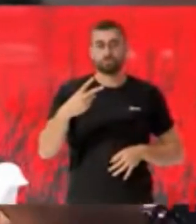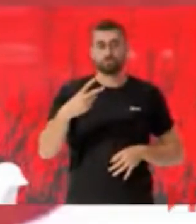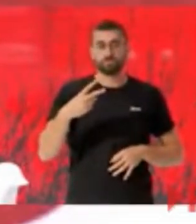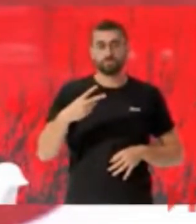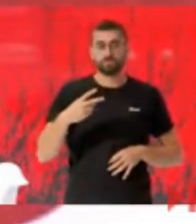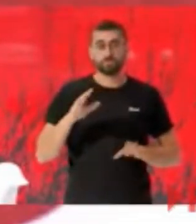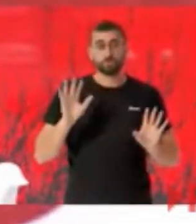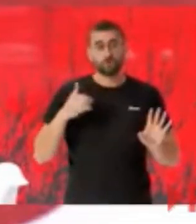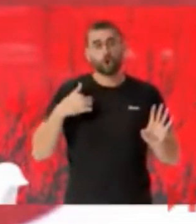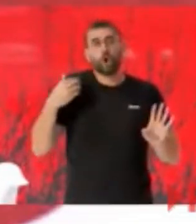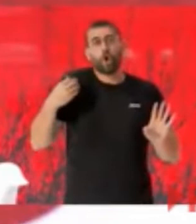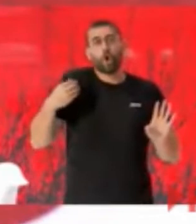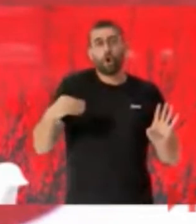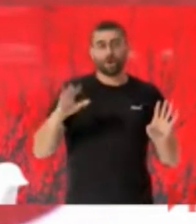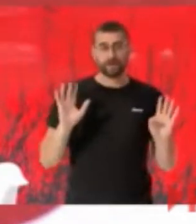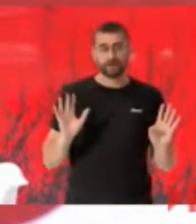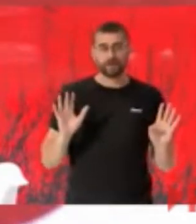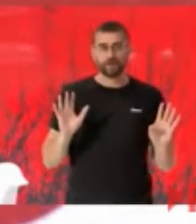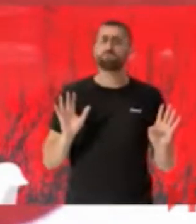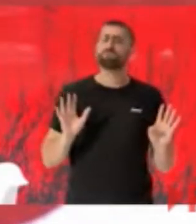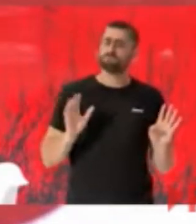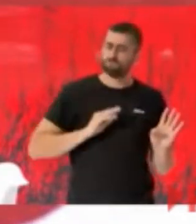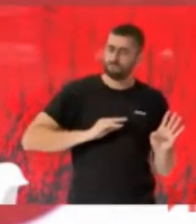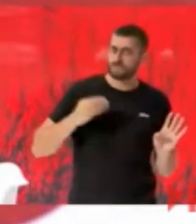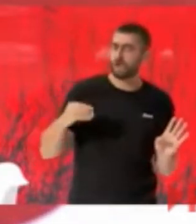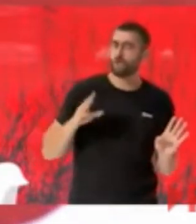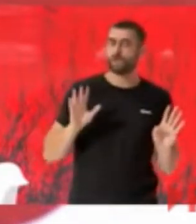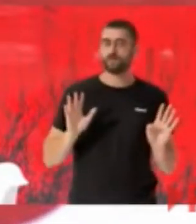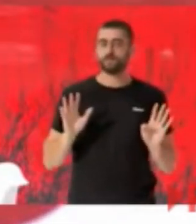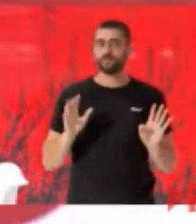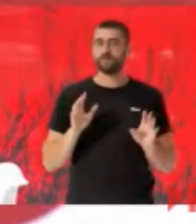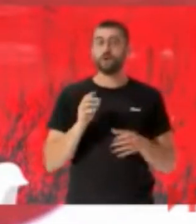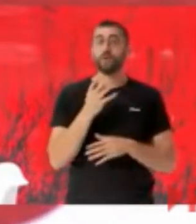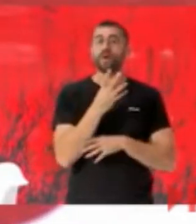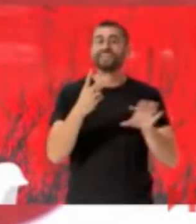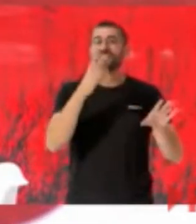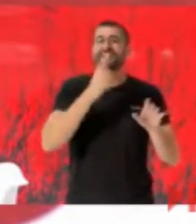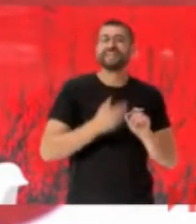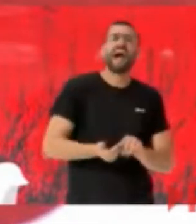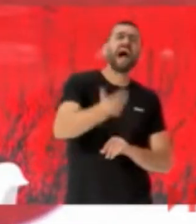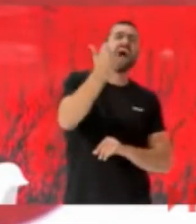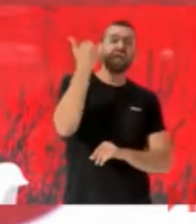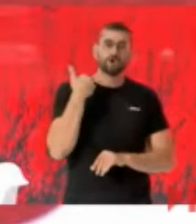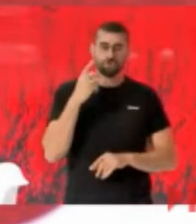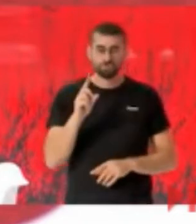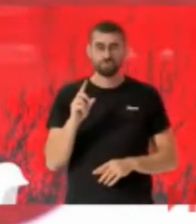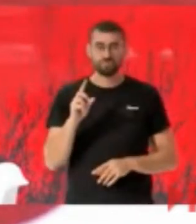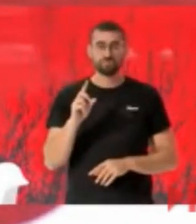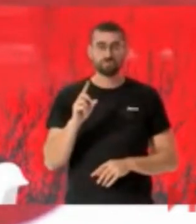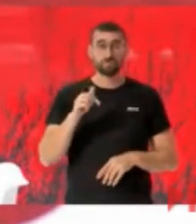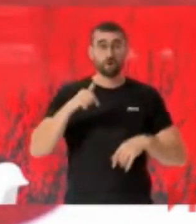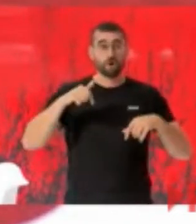que era joven. No tanto, pero que era bastante joven. 47 años ya, ¿lo imaginan?